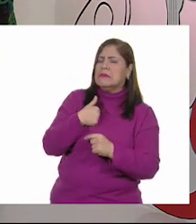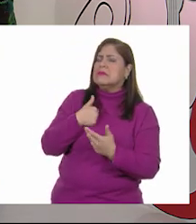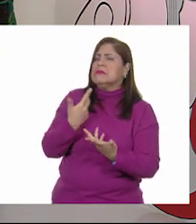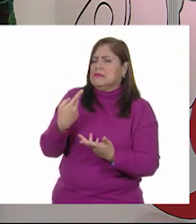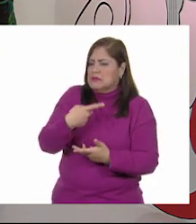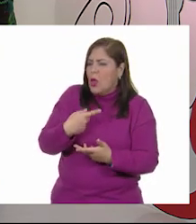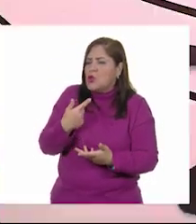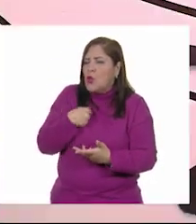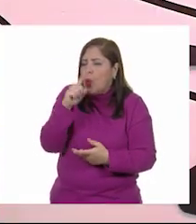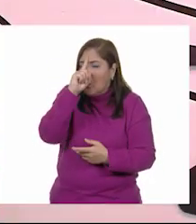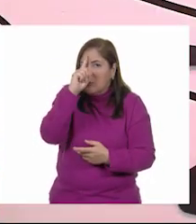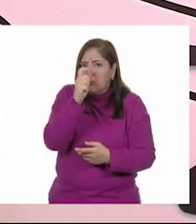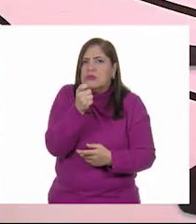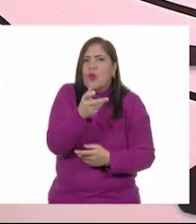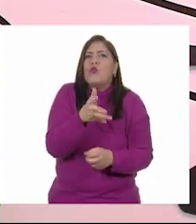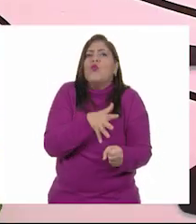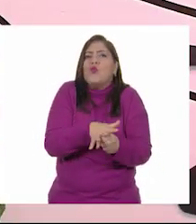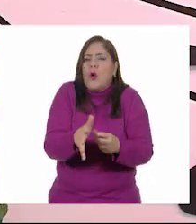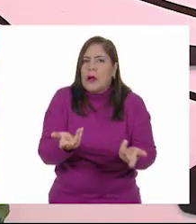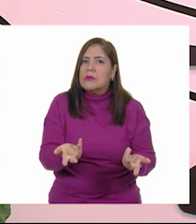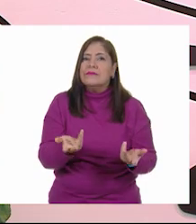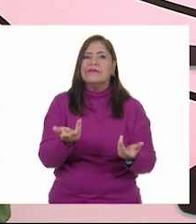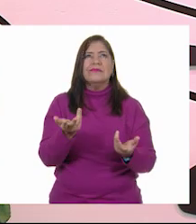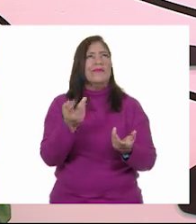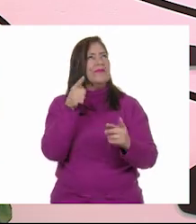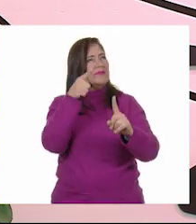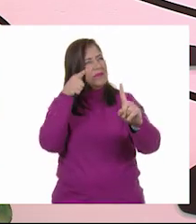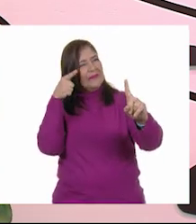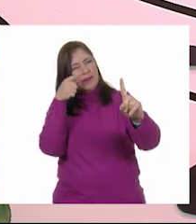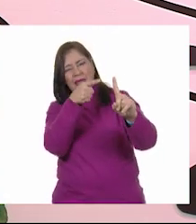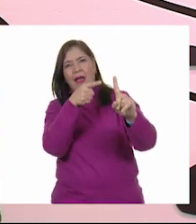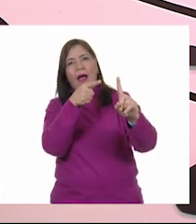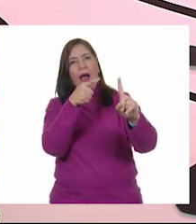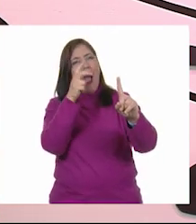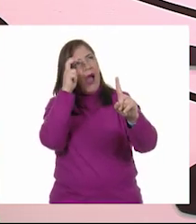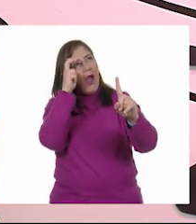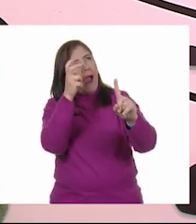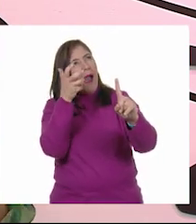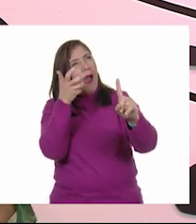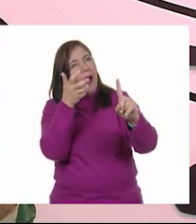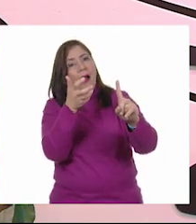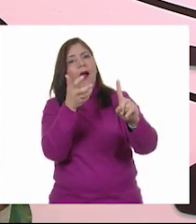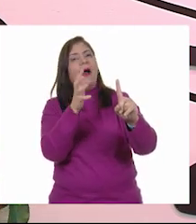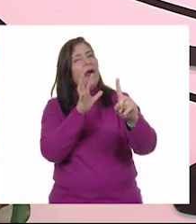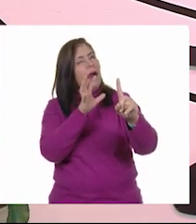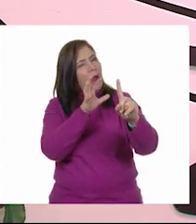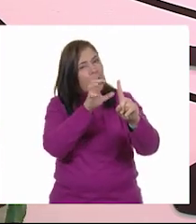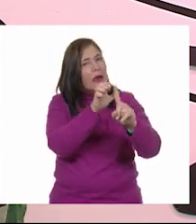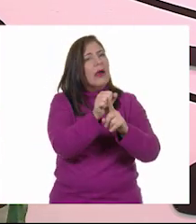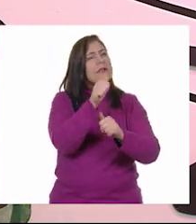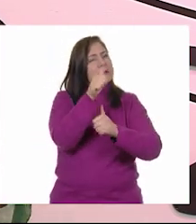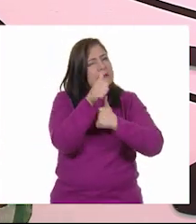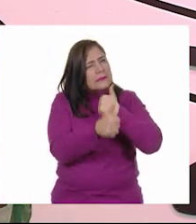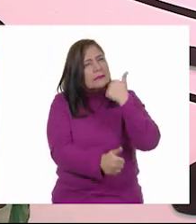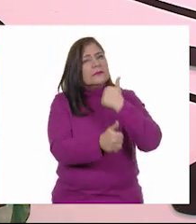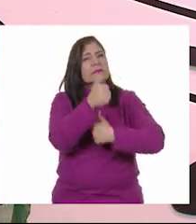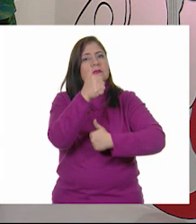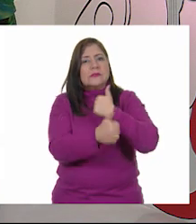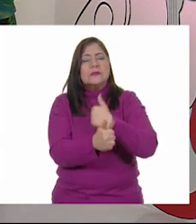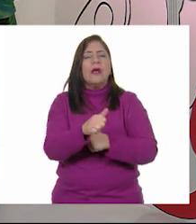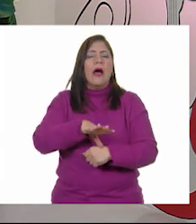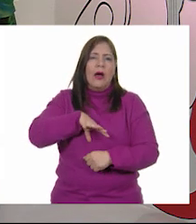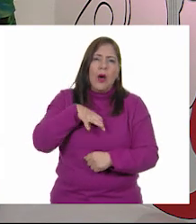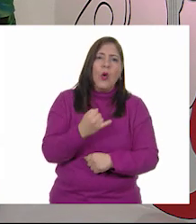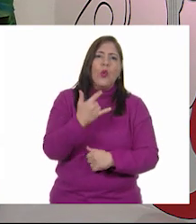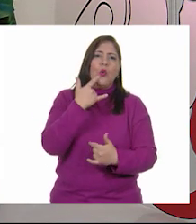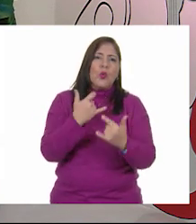recomiendo? Sigan su sueño y de verdad trabajen por él y disfrútenlo muchísimo, porque la música,